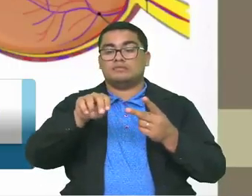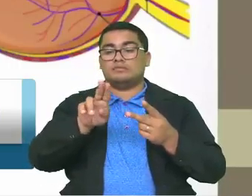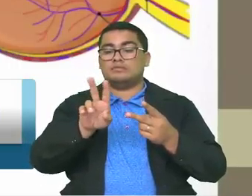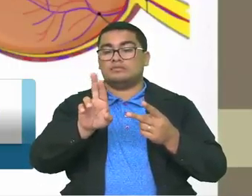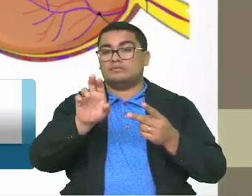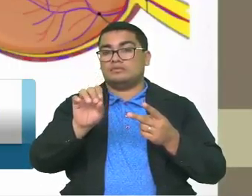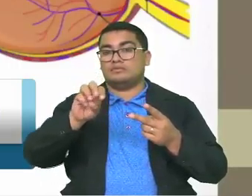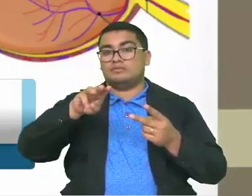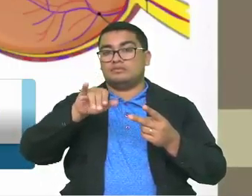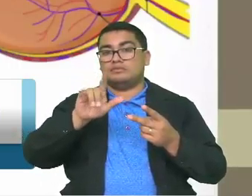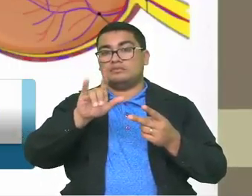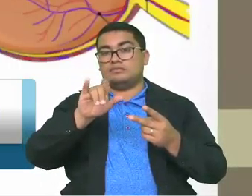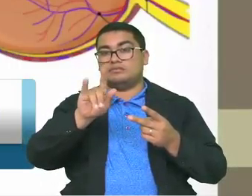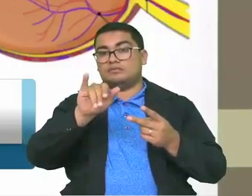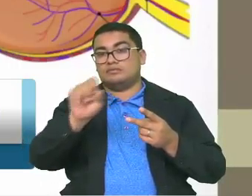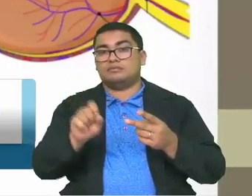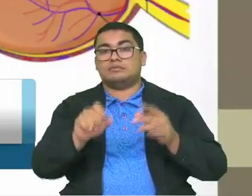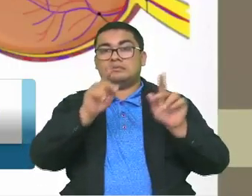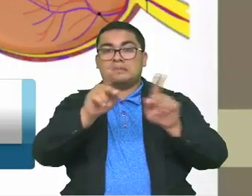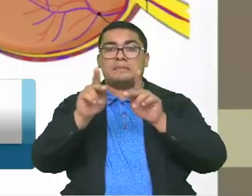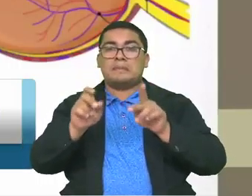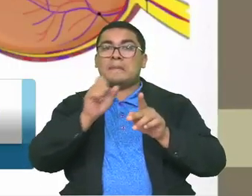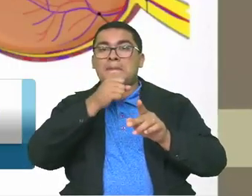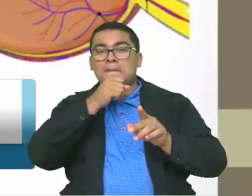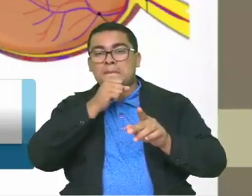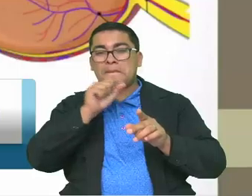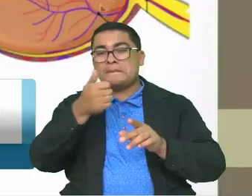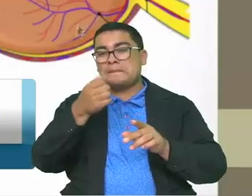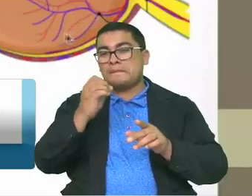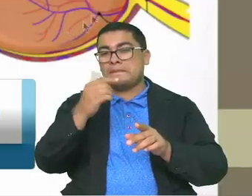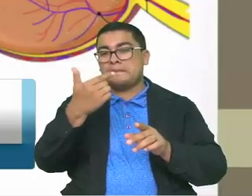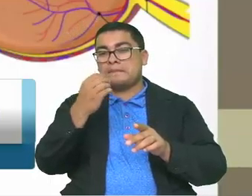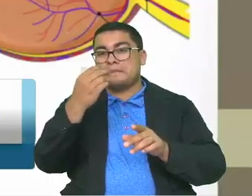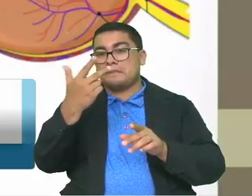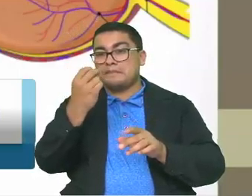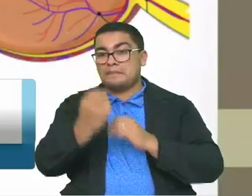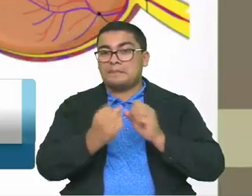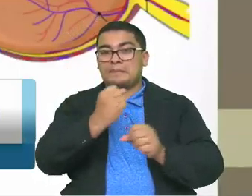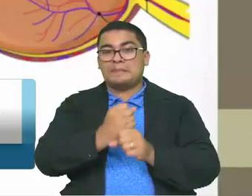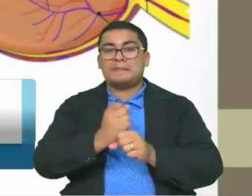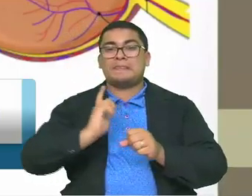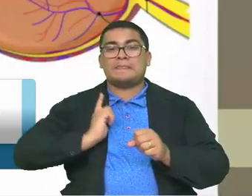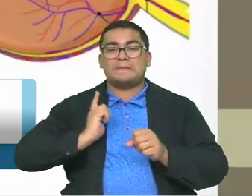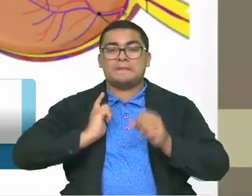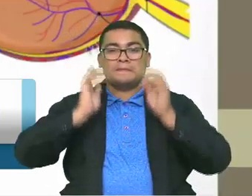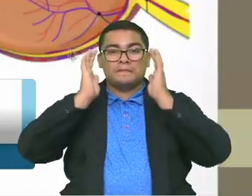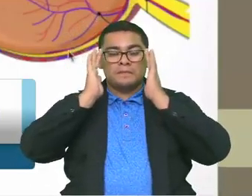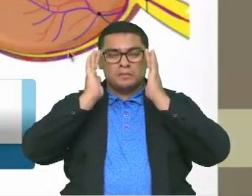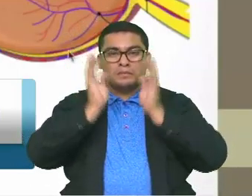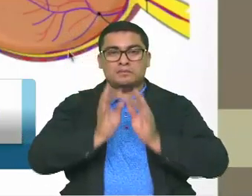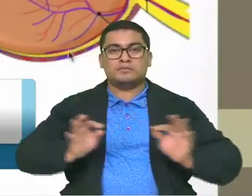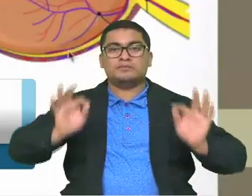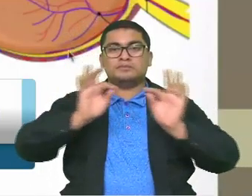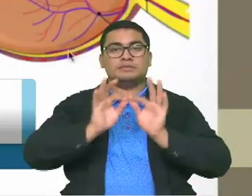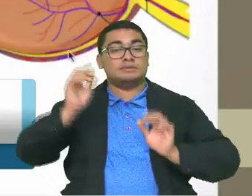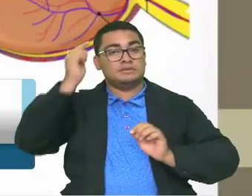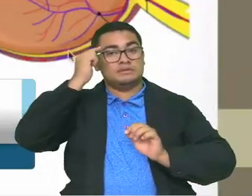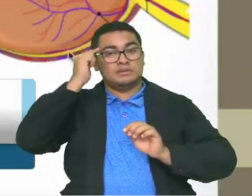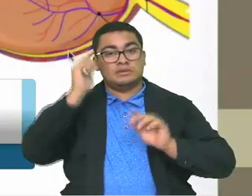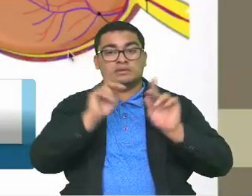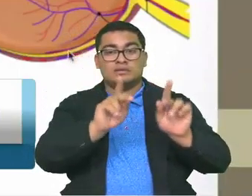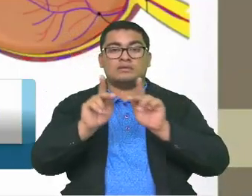a inflamaciones inmunológicas a nivel del cerebro y médula espinal que se asocian con patologías como esclerosis múltiple, por